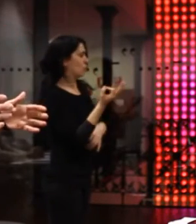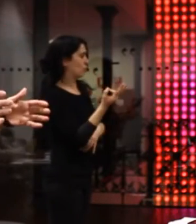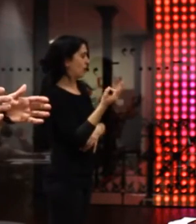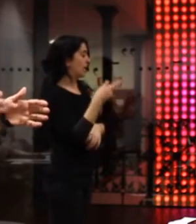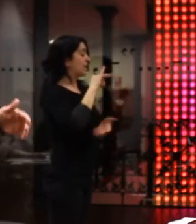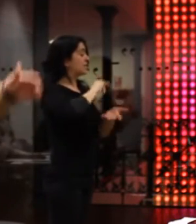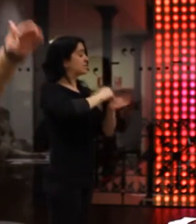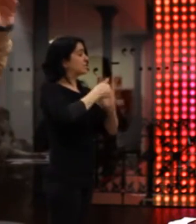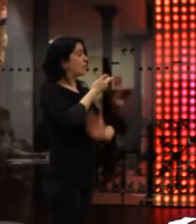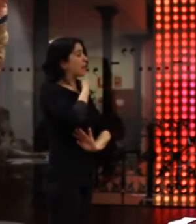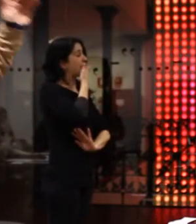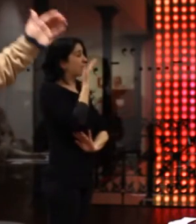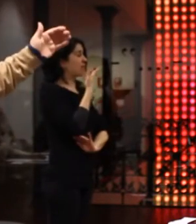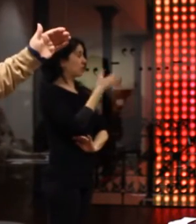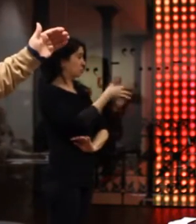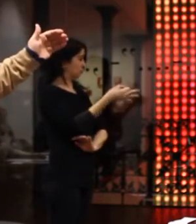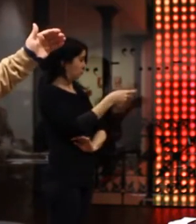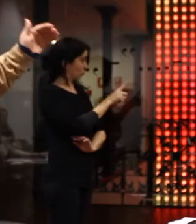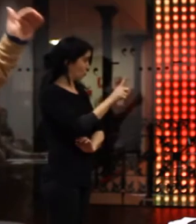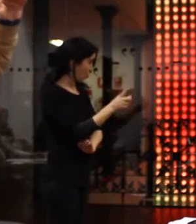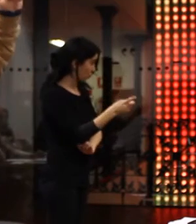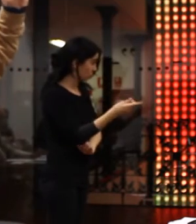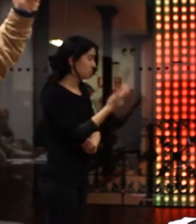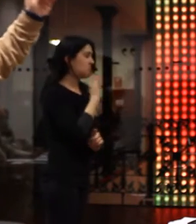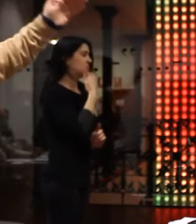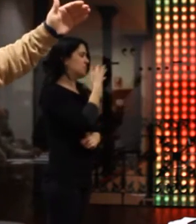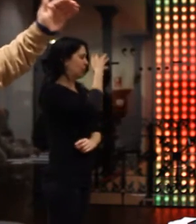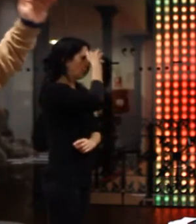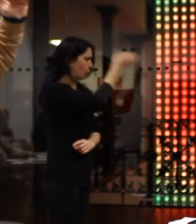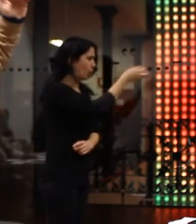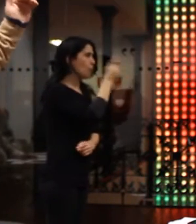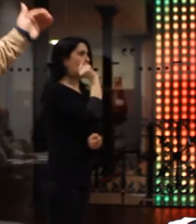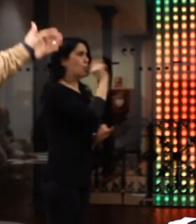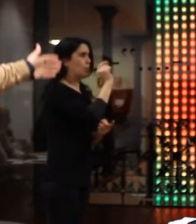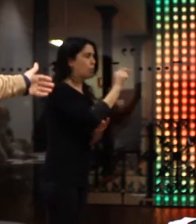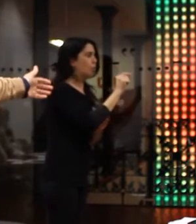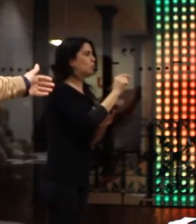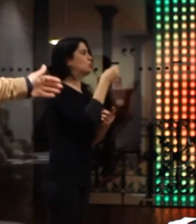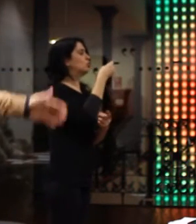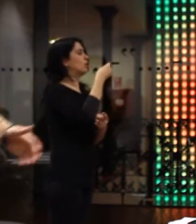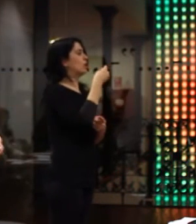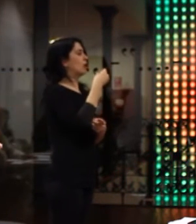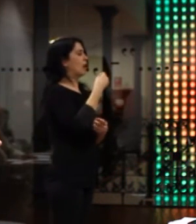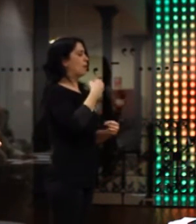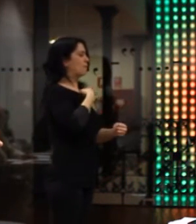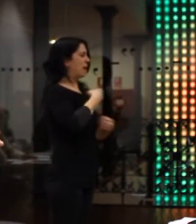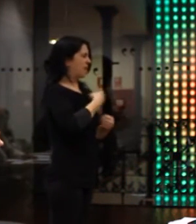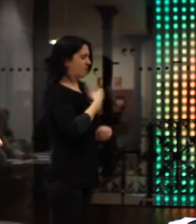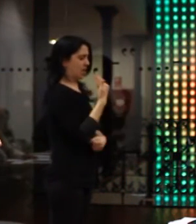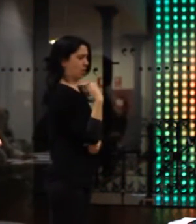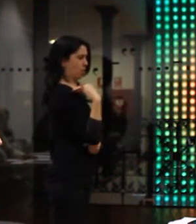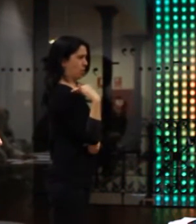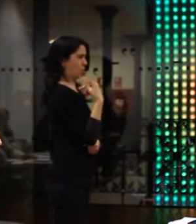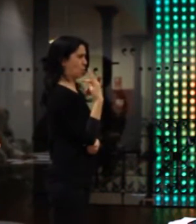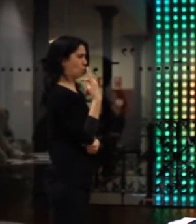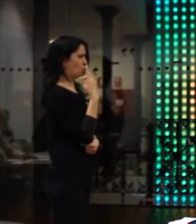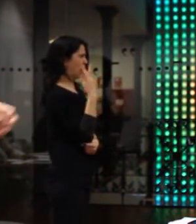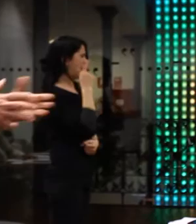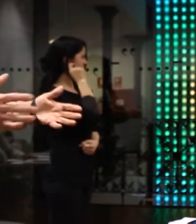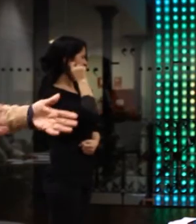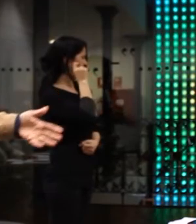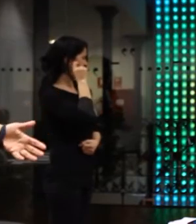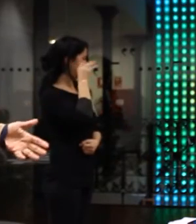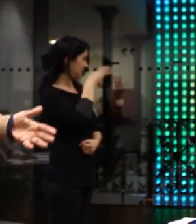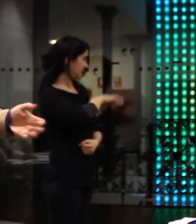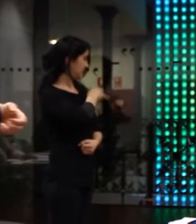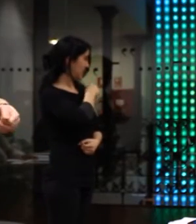un deficiente sistema de calefacción, en Algemia de Almonacid, en el Puig, en Benifayó el otro día una señora mayor que